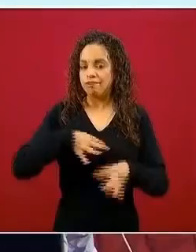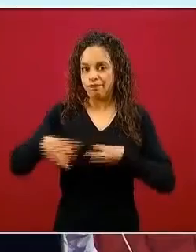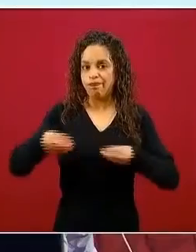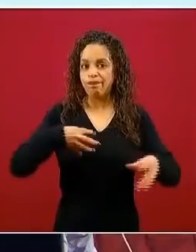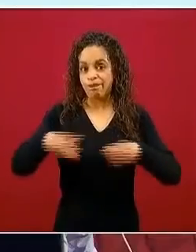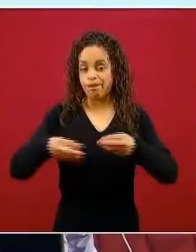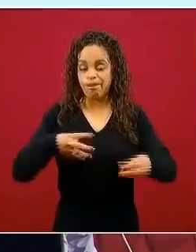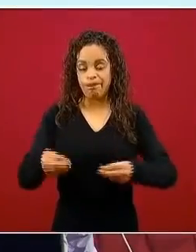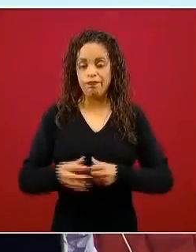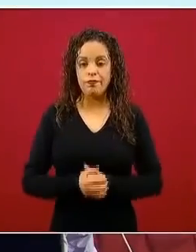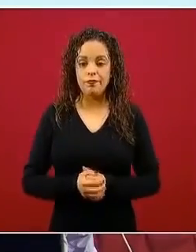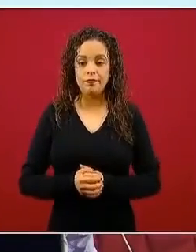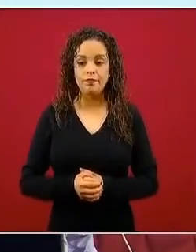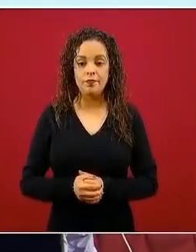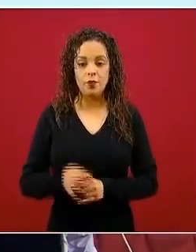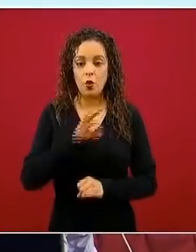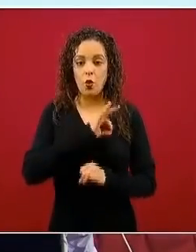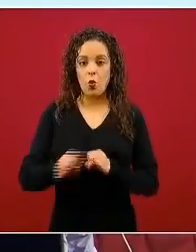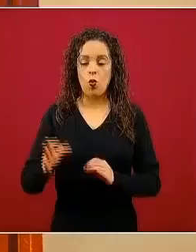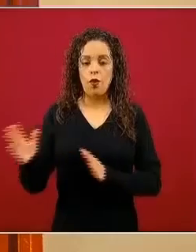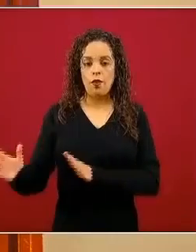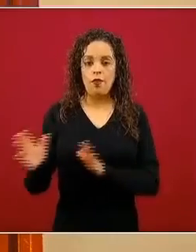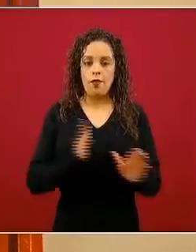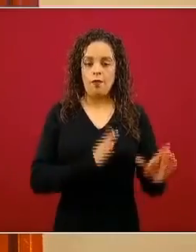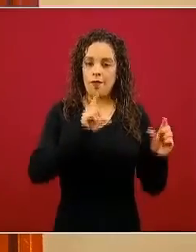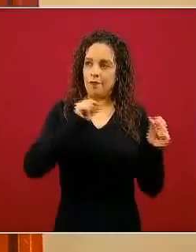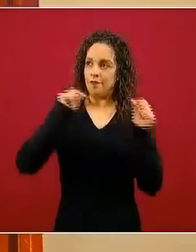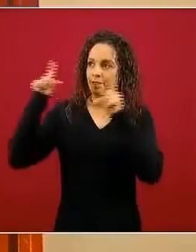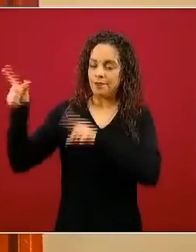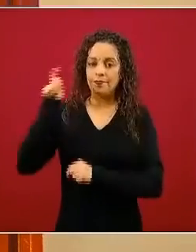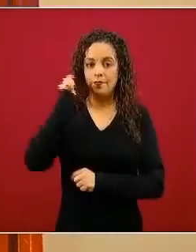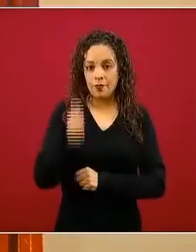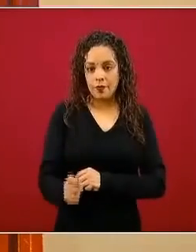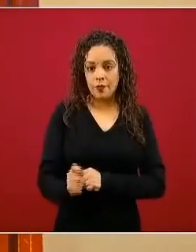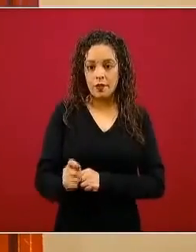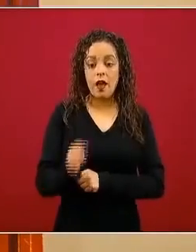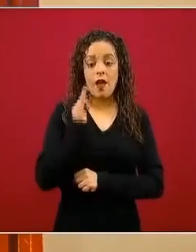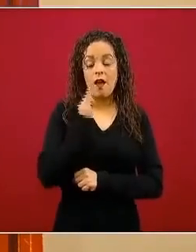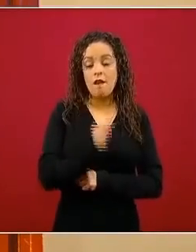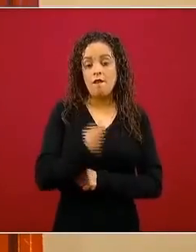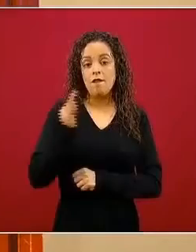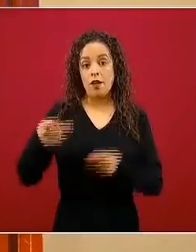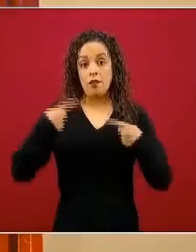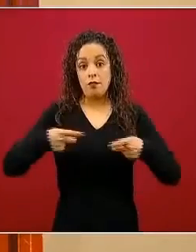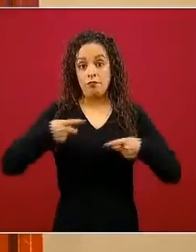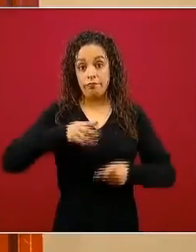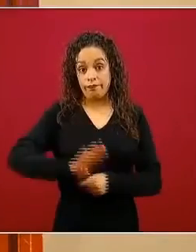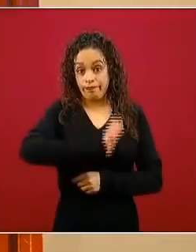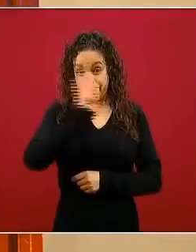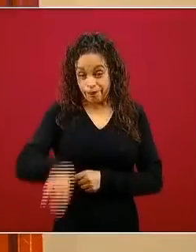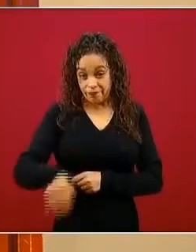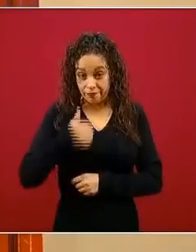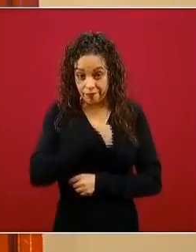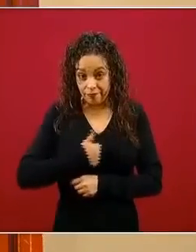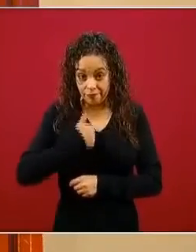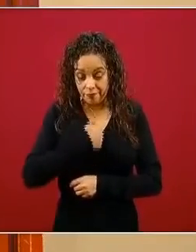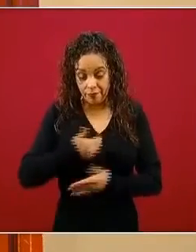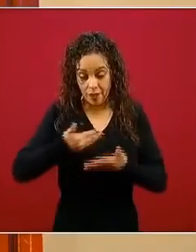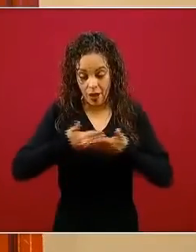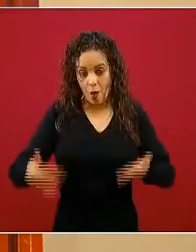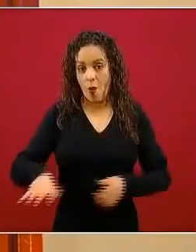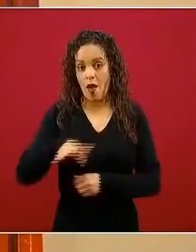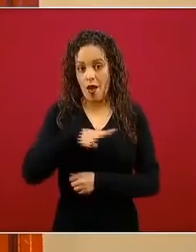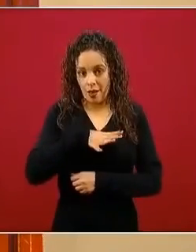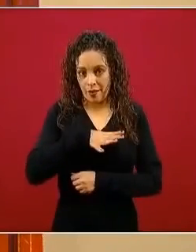diapositiva, que es la distribución por fecha de ocurrencia de las defunciones que hasta el momento se han producido,